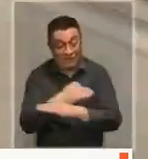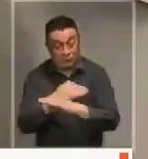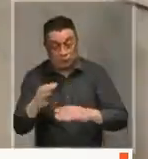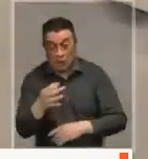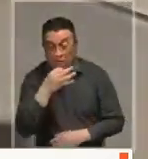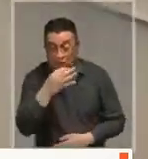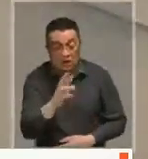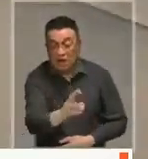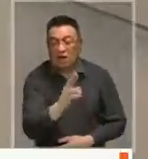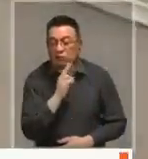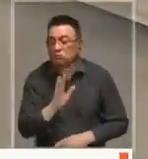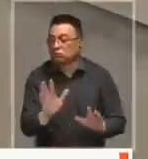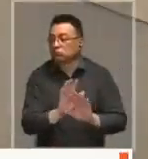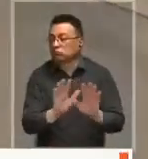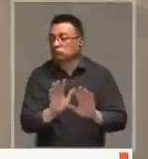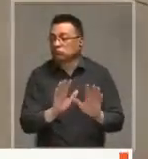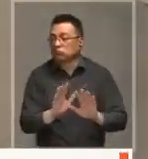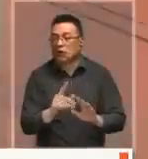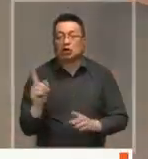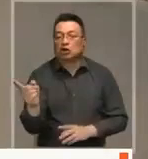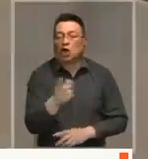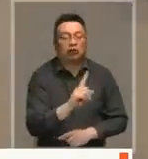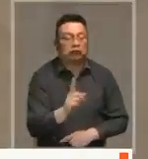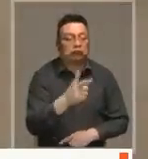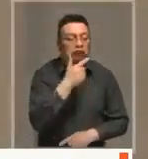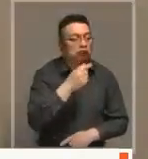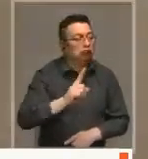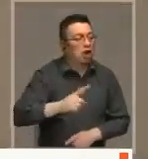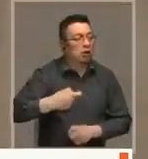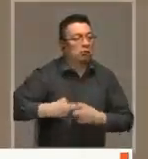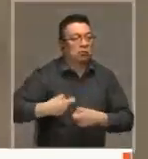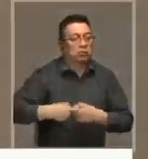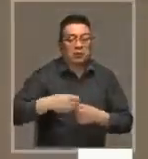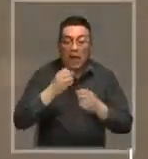tampoco quisieron hablarnos. Ninguno estuvo disponible para